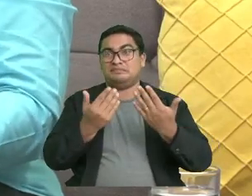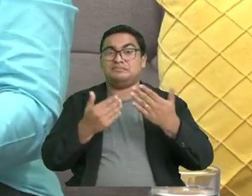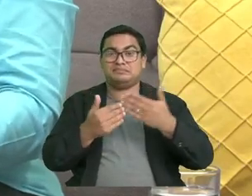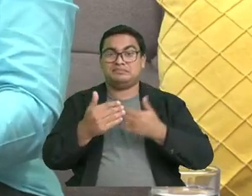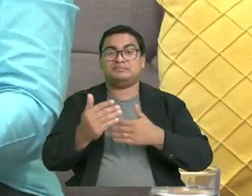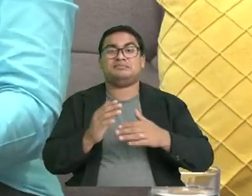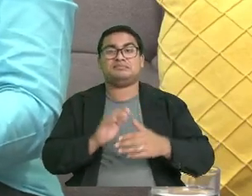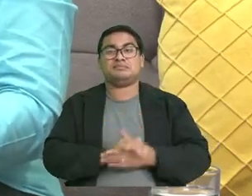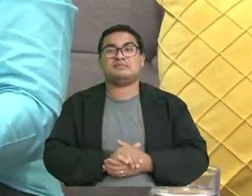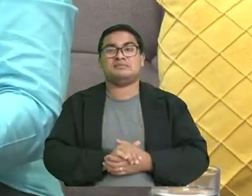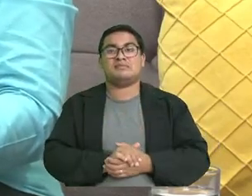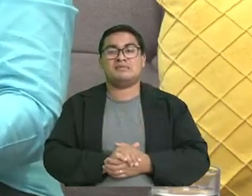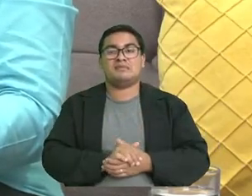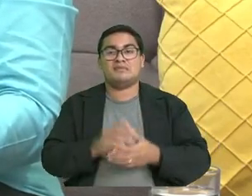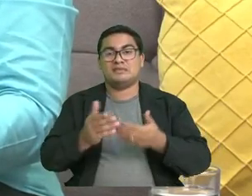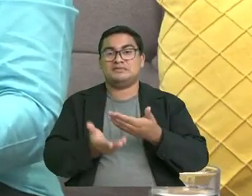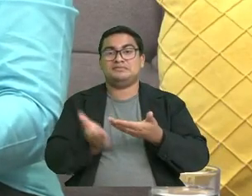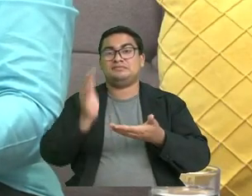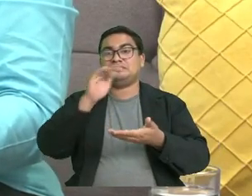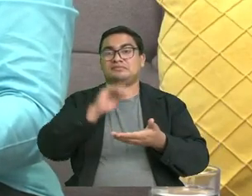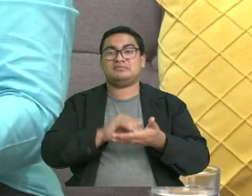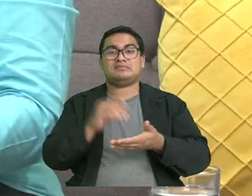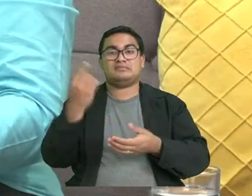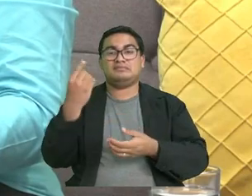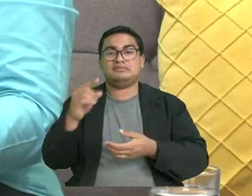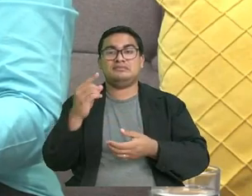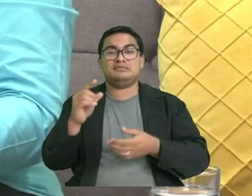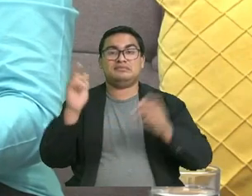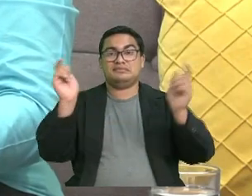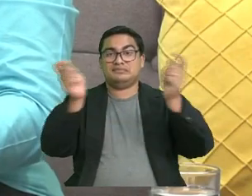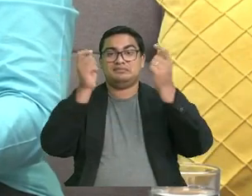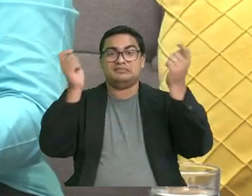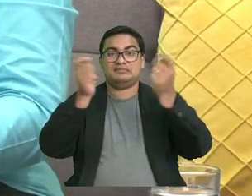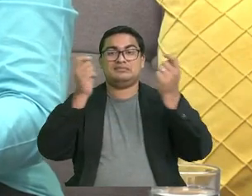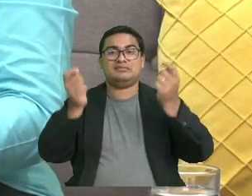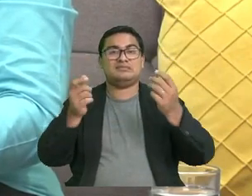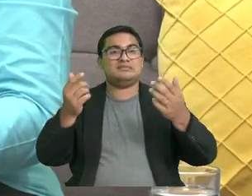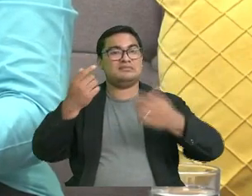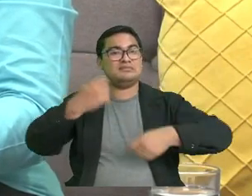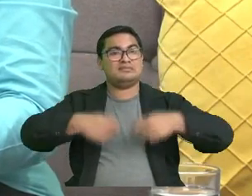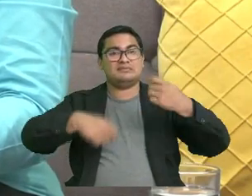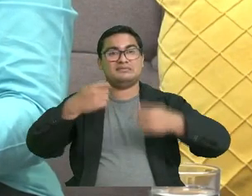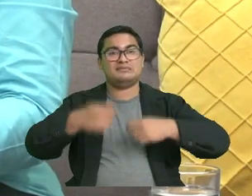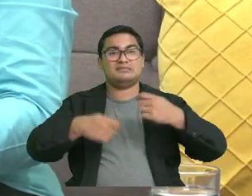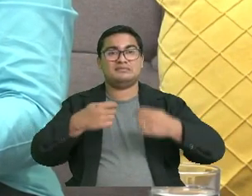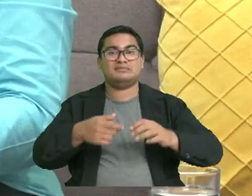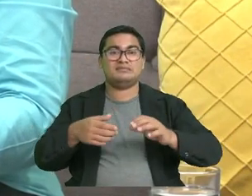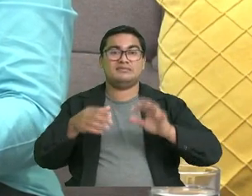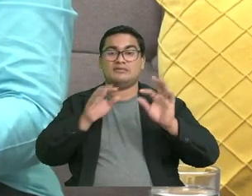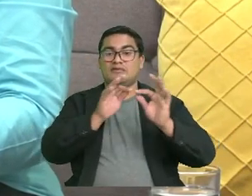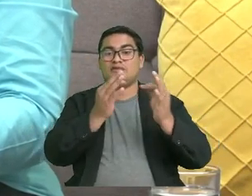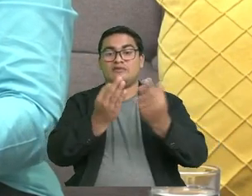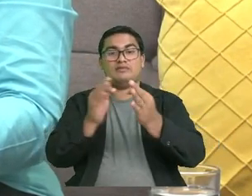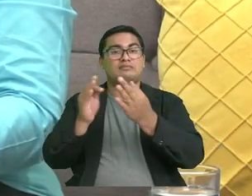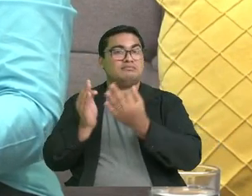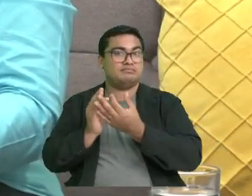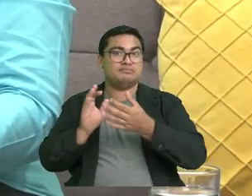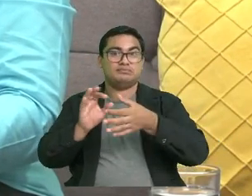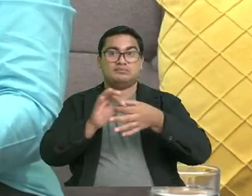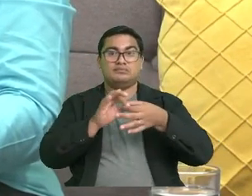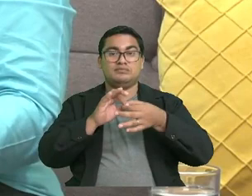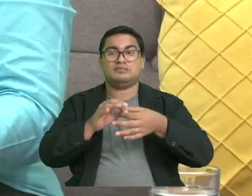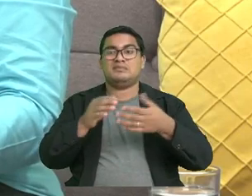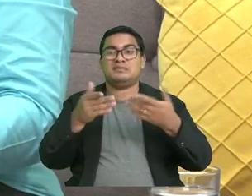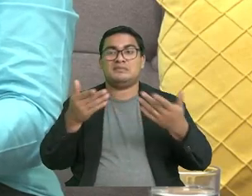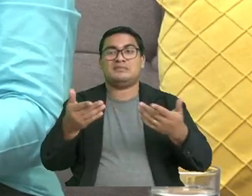aprobado. Es otra restitución con la que también celebramos las fiestas patrias junto a nuestras familias nicaragüenses,